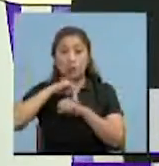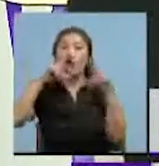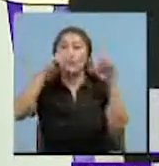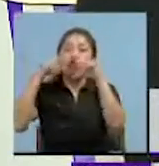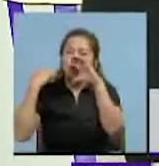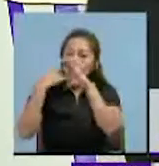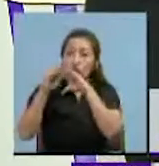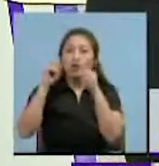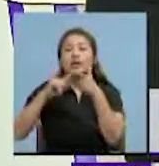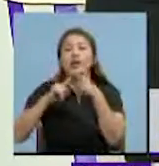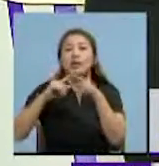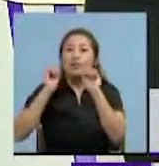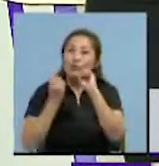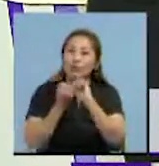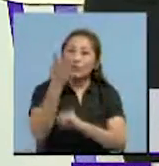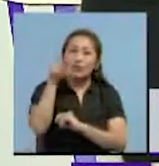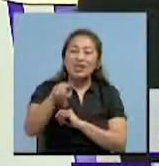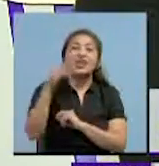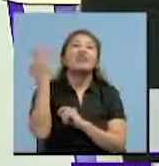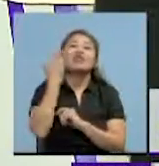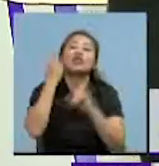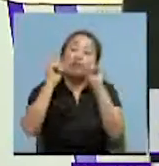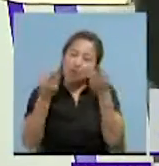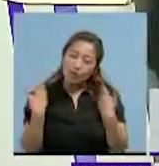fotos, nos manda video y también a través del Facebook nos